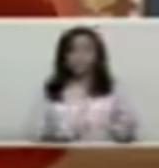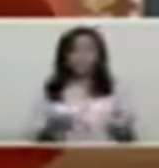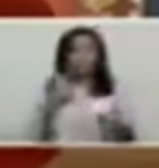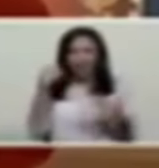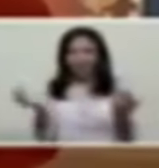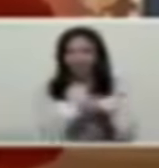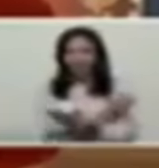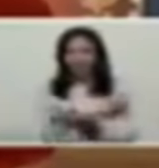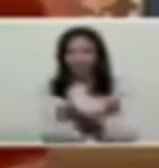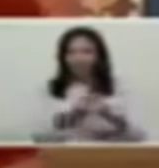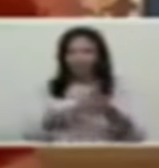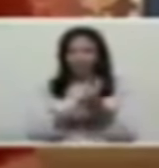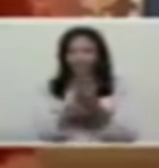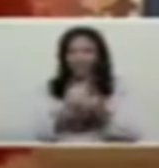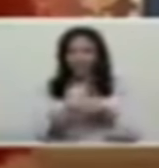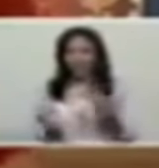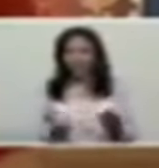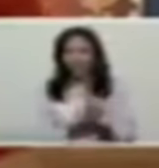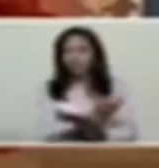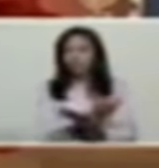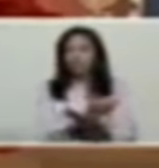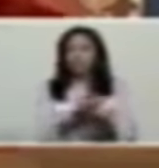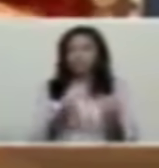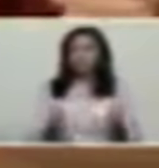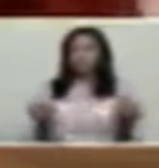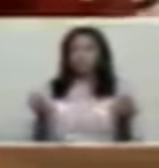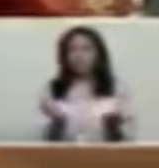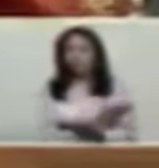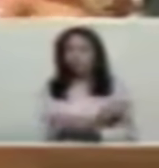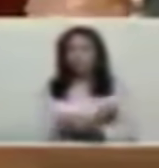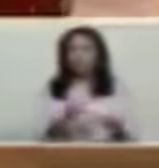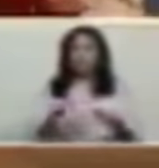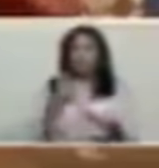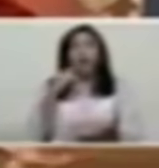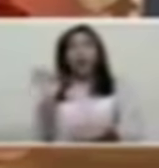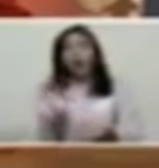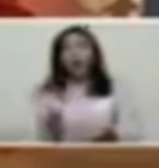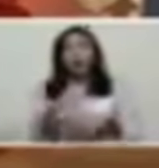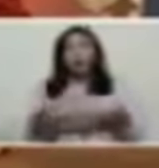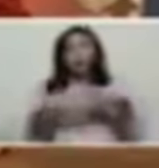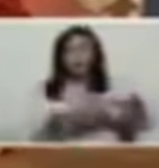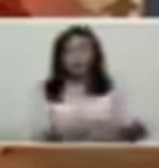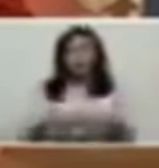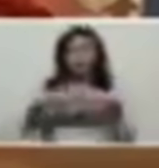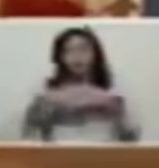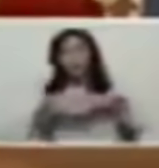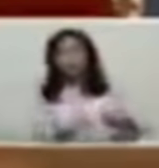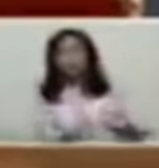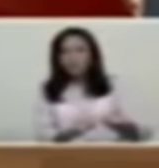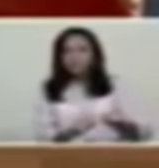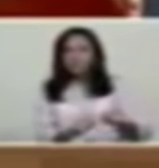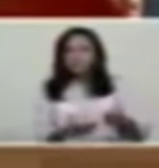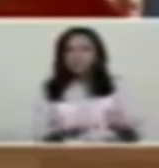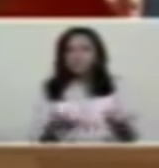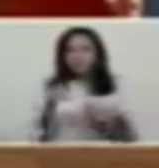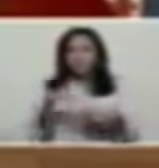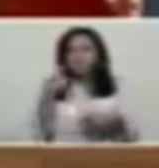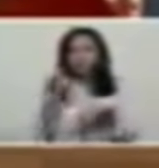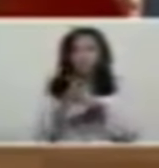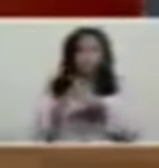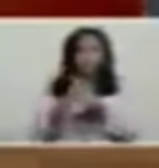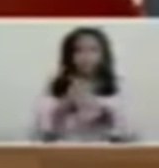pasar definitivamente. El tiempo en que el imperialismo, los imperios del mundo y sus gobiernos